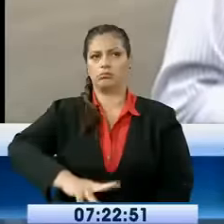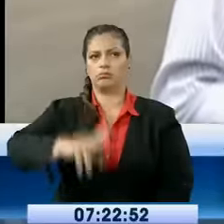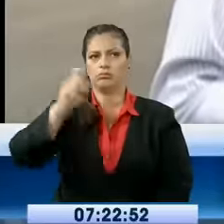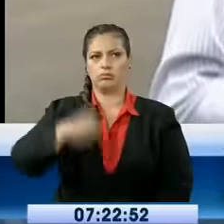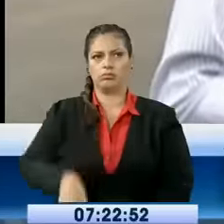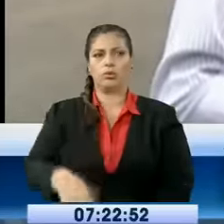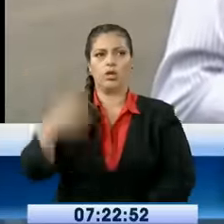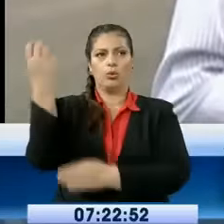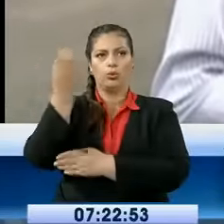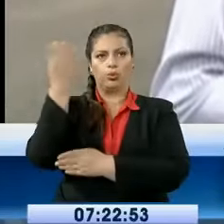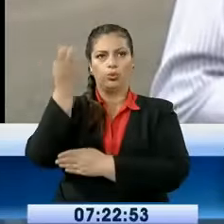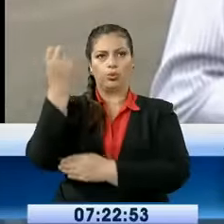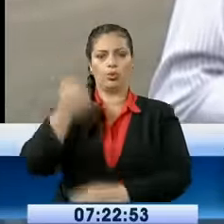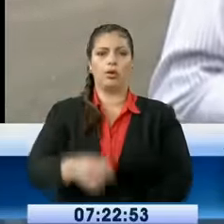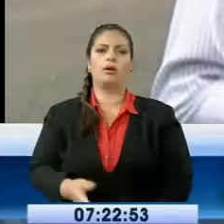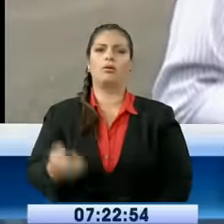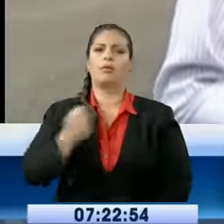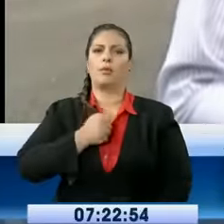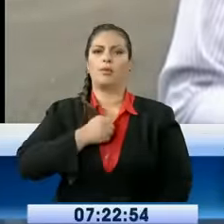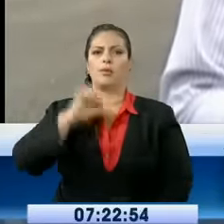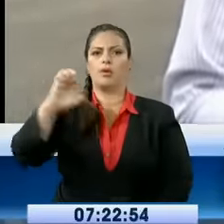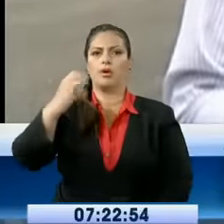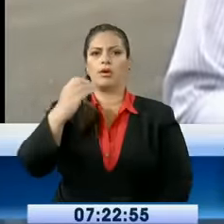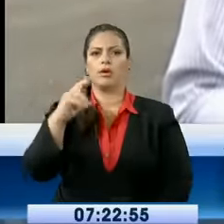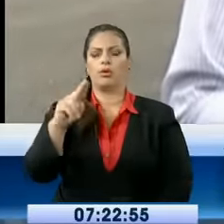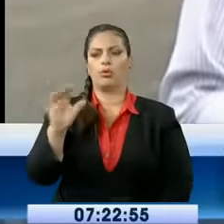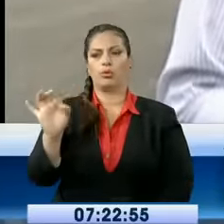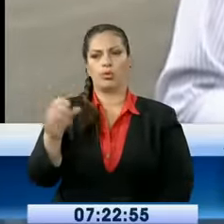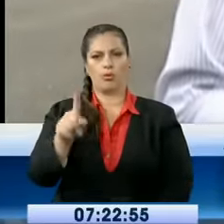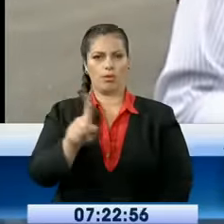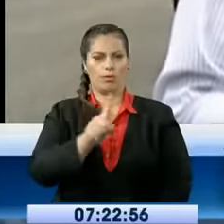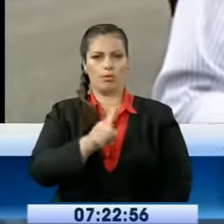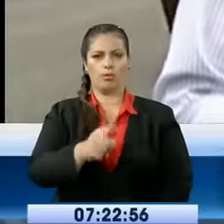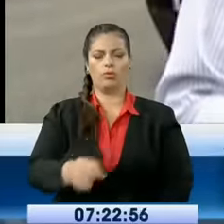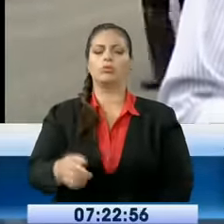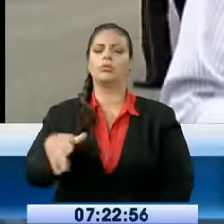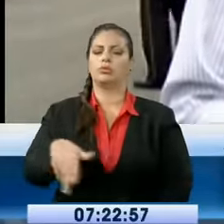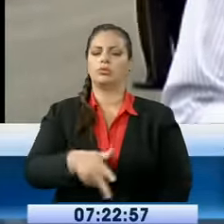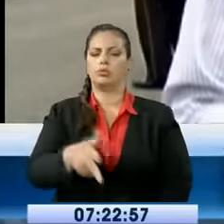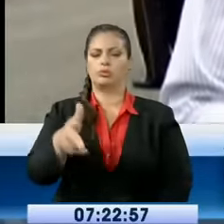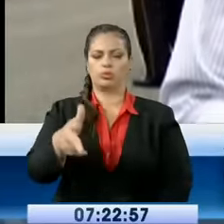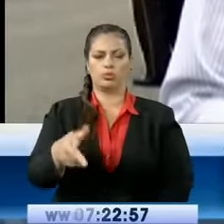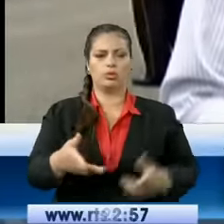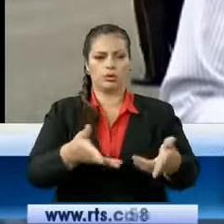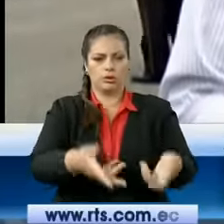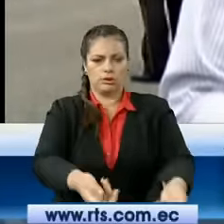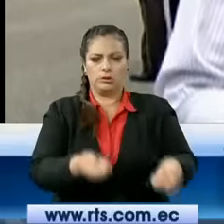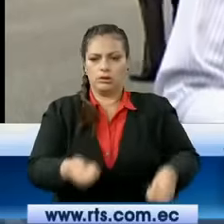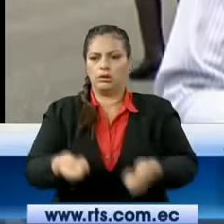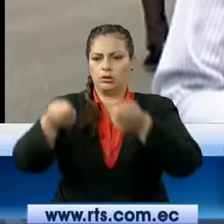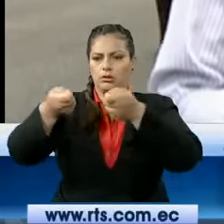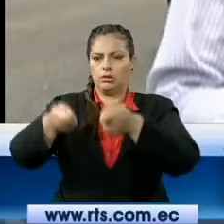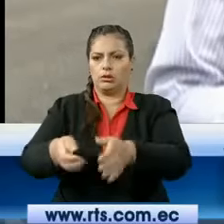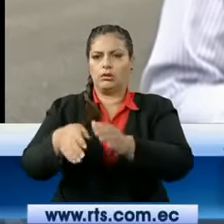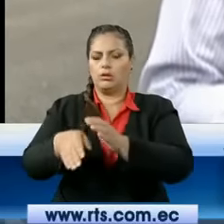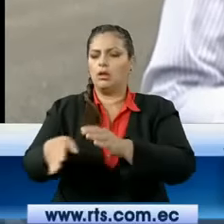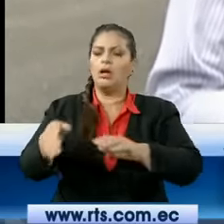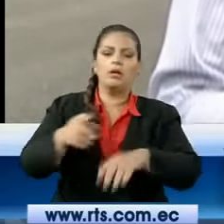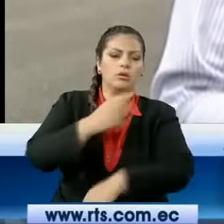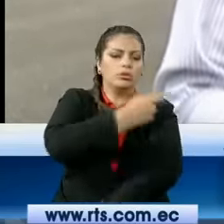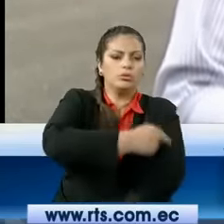ambulancia coordinada por el ECO 911 avanzó hasta el sitio de la novedad. En su interior atendieron al compañero periodista, pero los esfuerzos por parte de